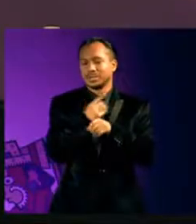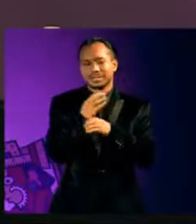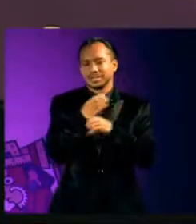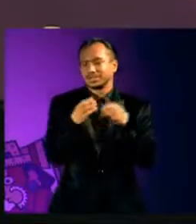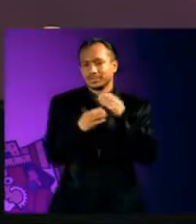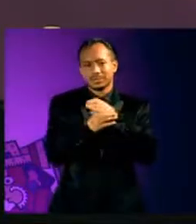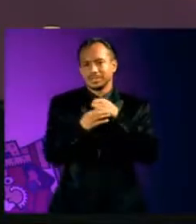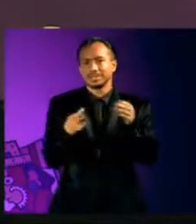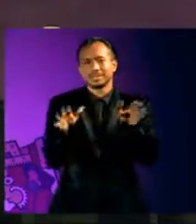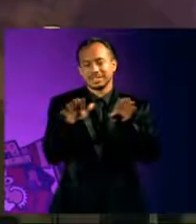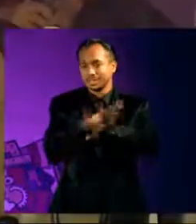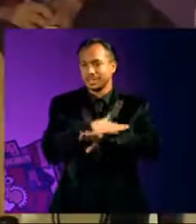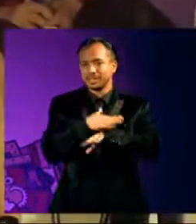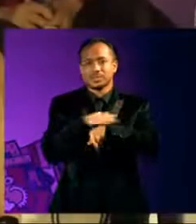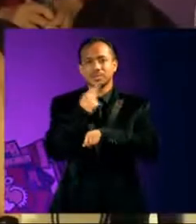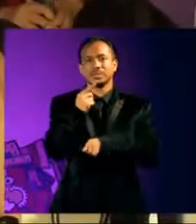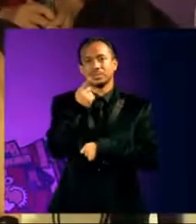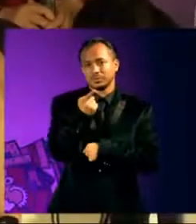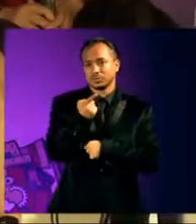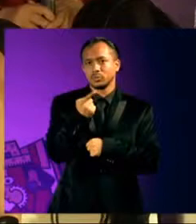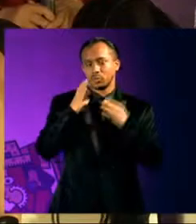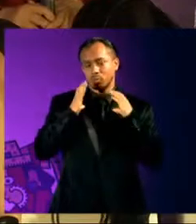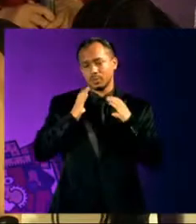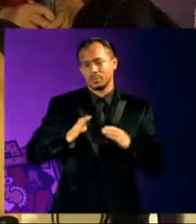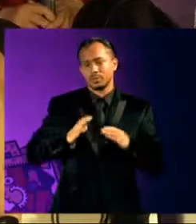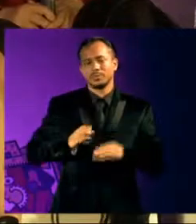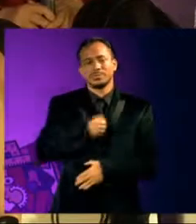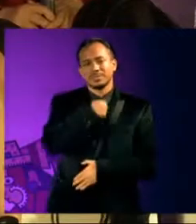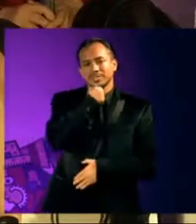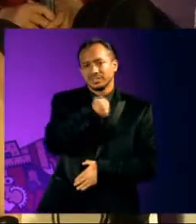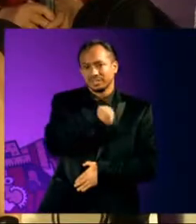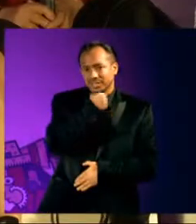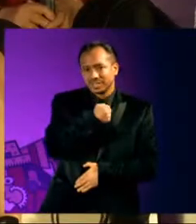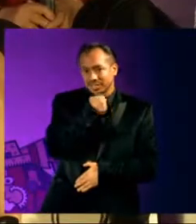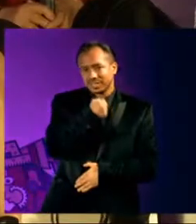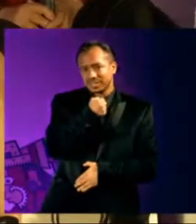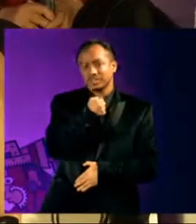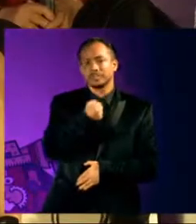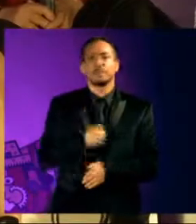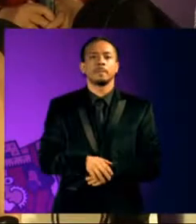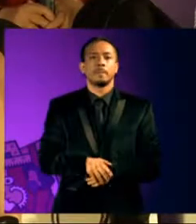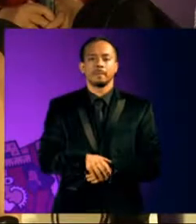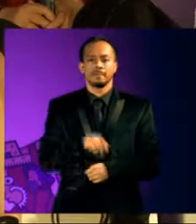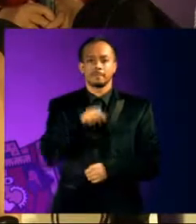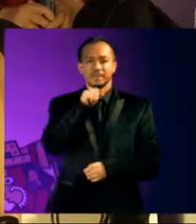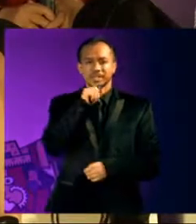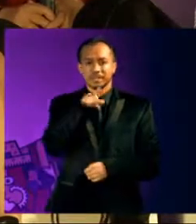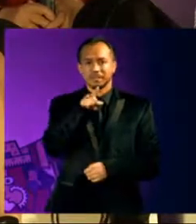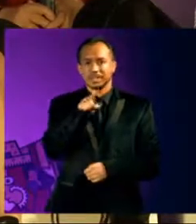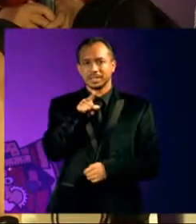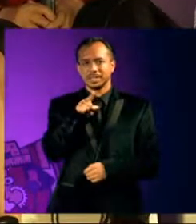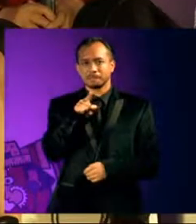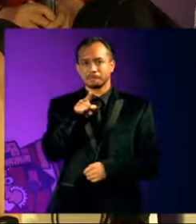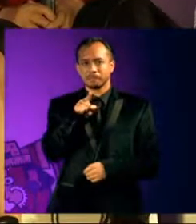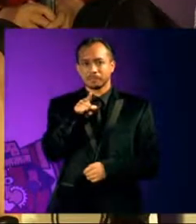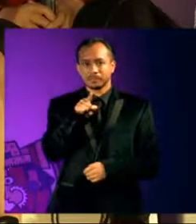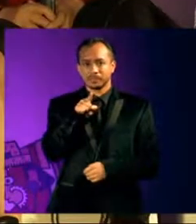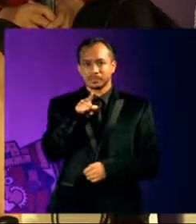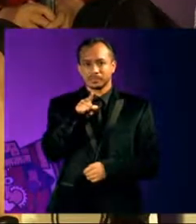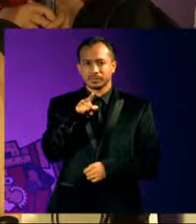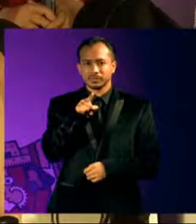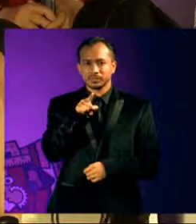envejecer no es cualquier cosa y al mismo tiempo digamos también incumplía en ese es